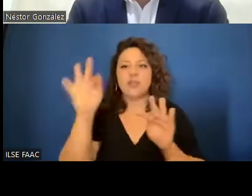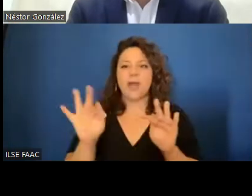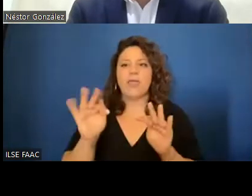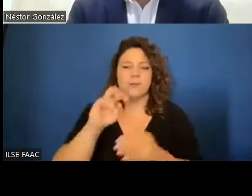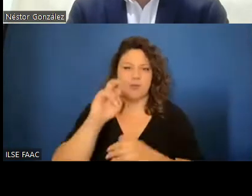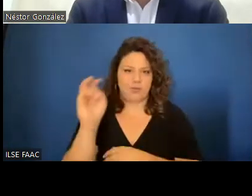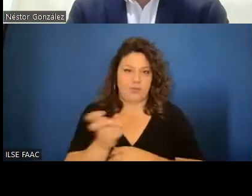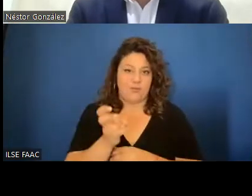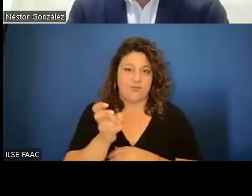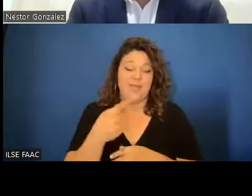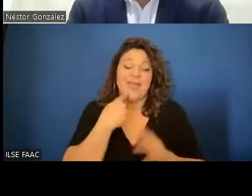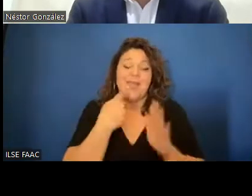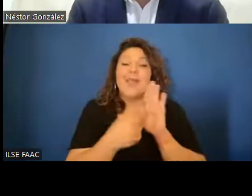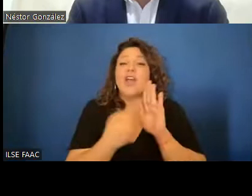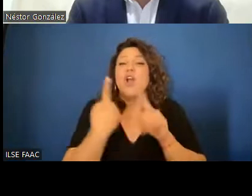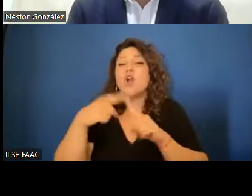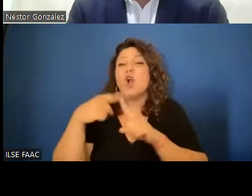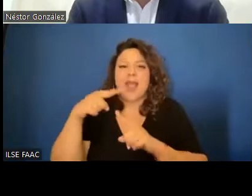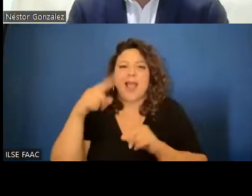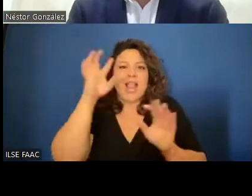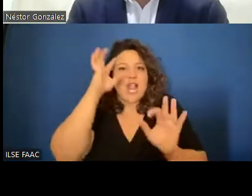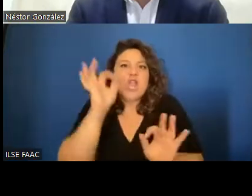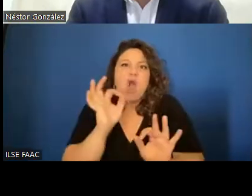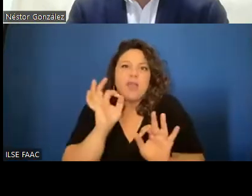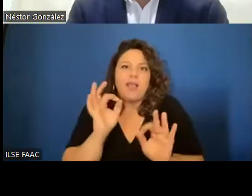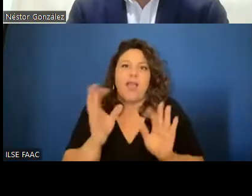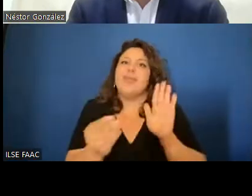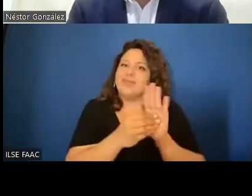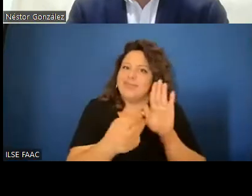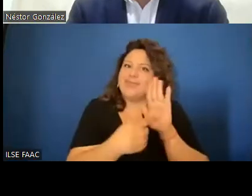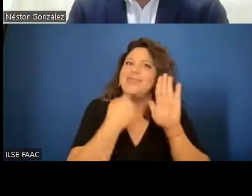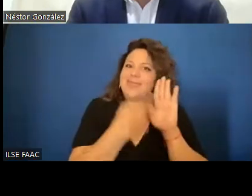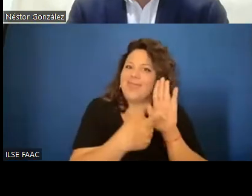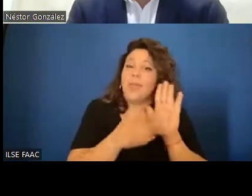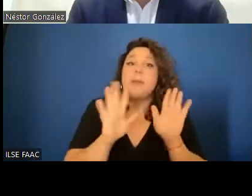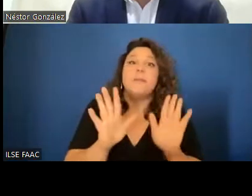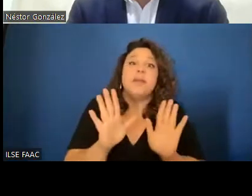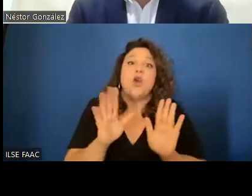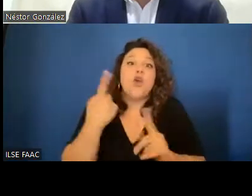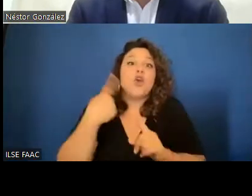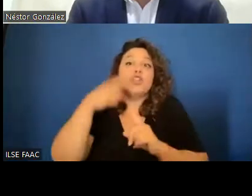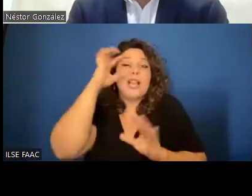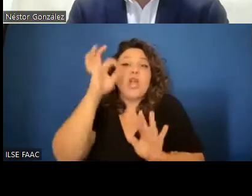interpongamos podrá recabar pues, los informes que considere necesarios a este organismo.